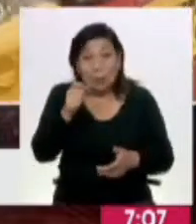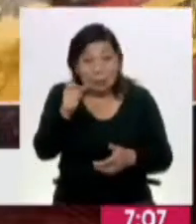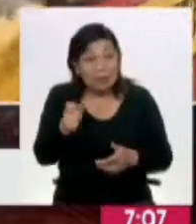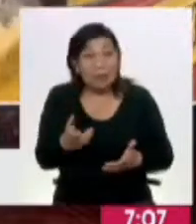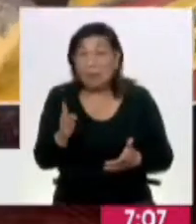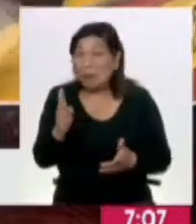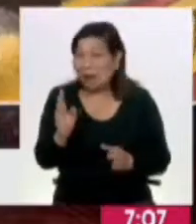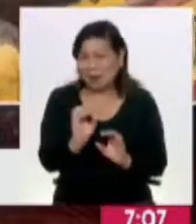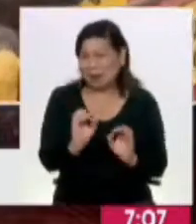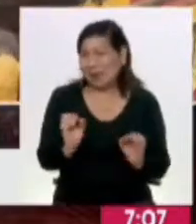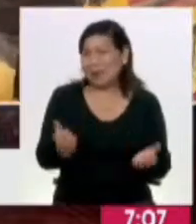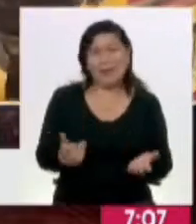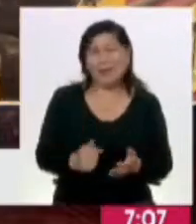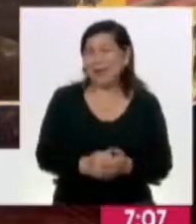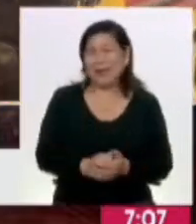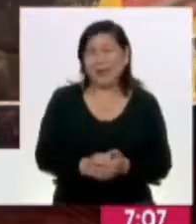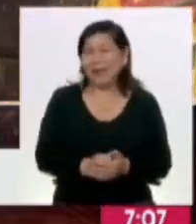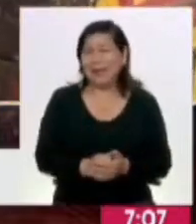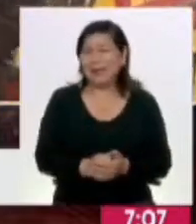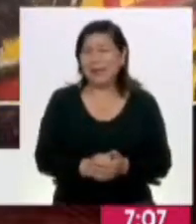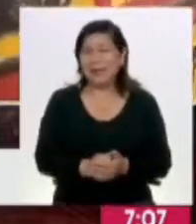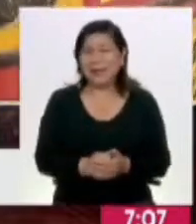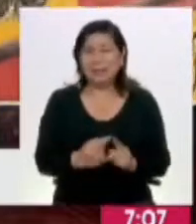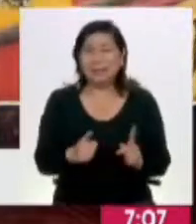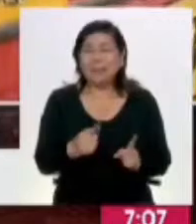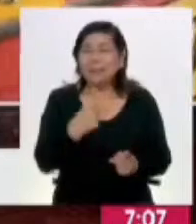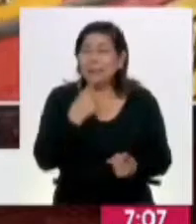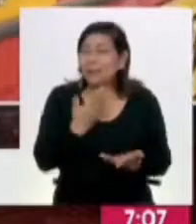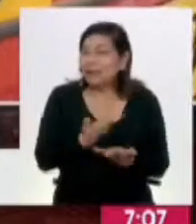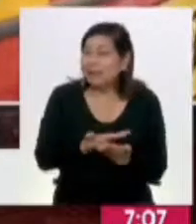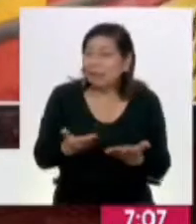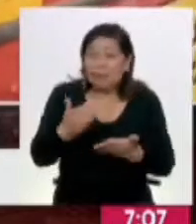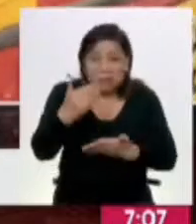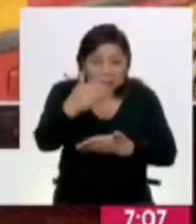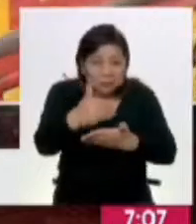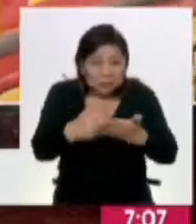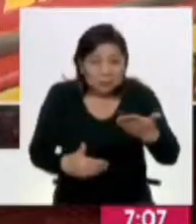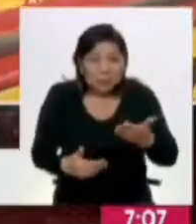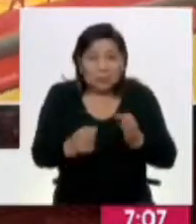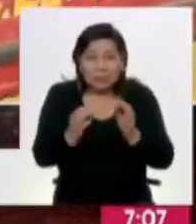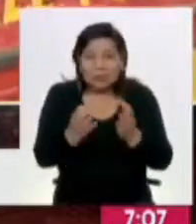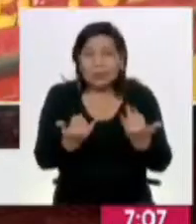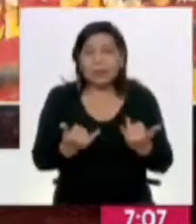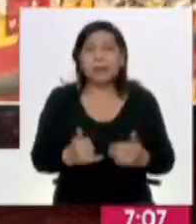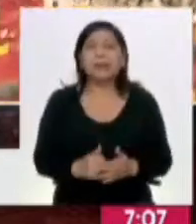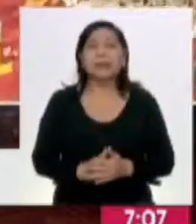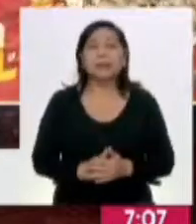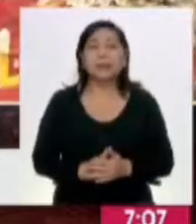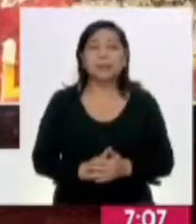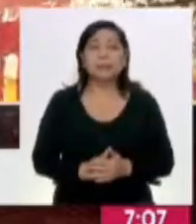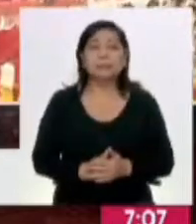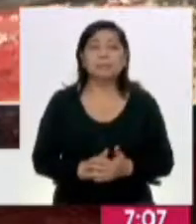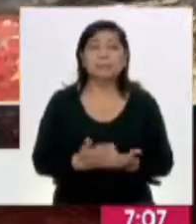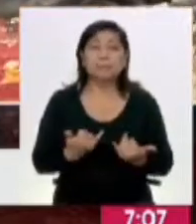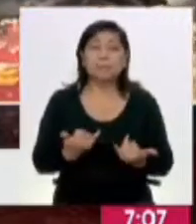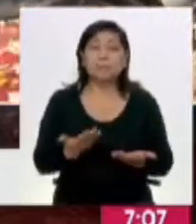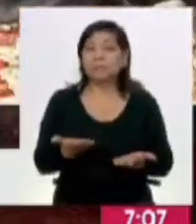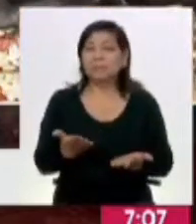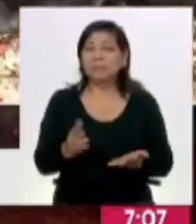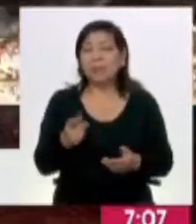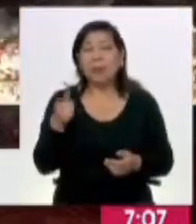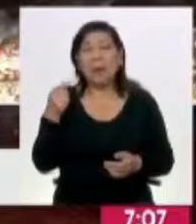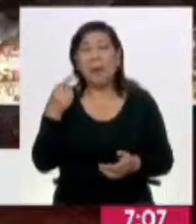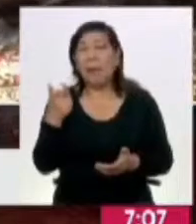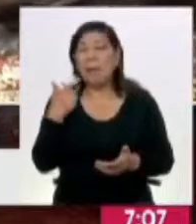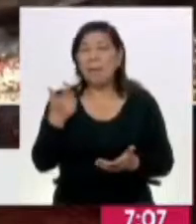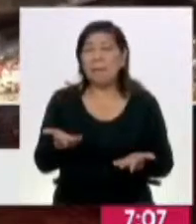obviamente bancos, no son entidades financieras, no son nada. Digamos, no hay ningún registro, no hay ninguna formalidad en esta situación. Bueno, actúan de esta manera,